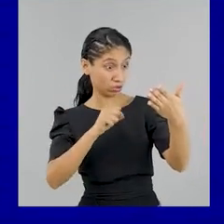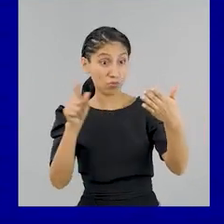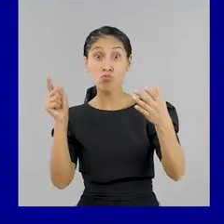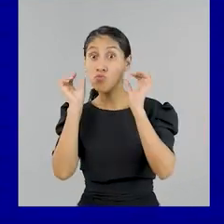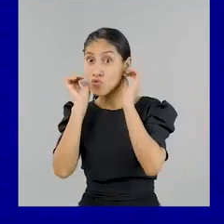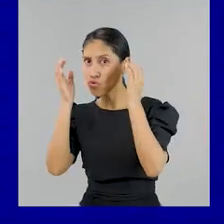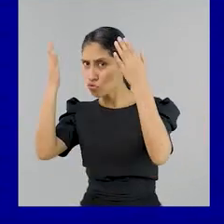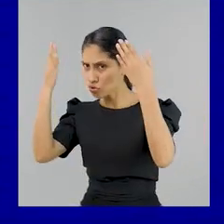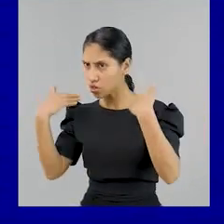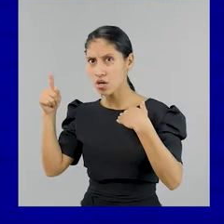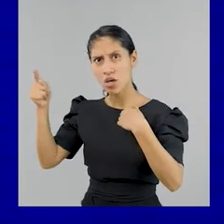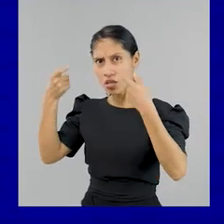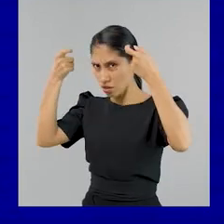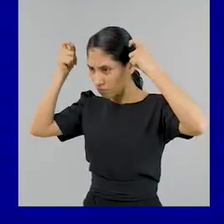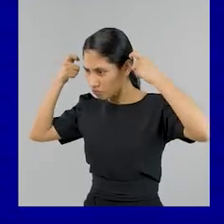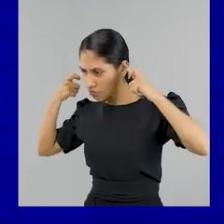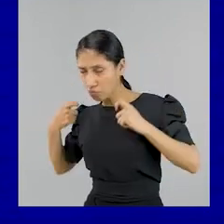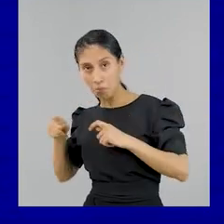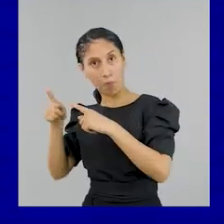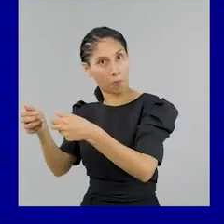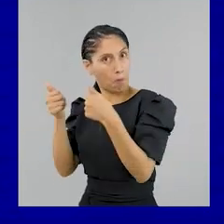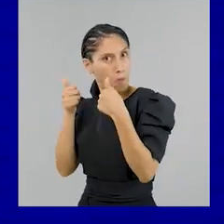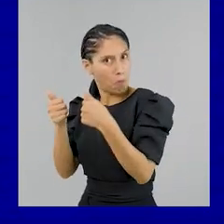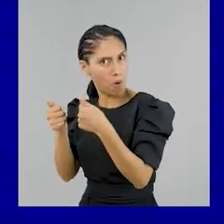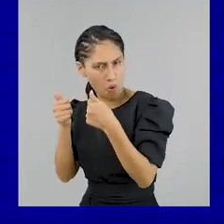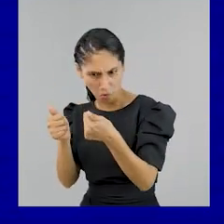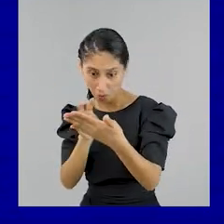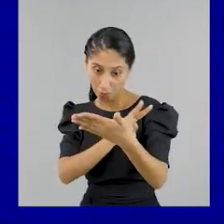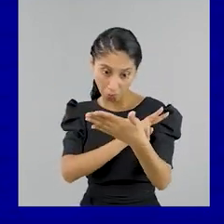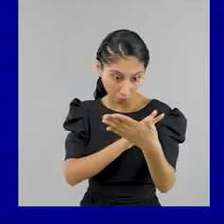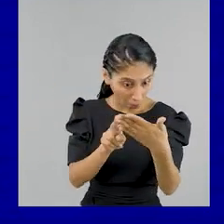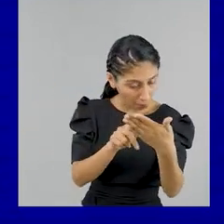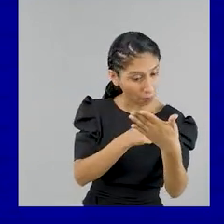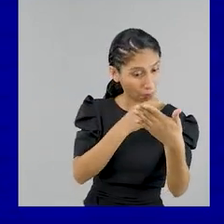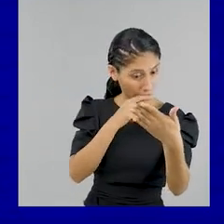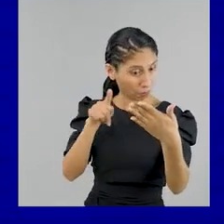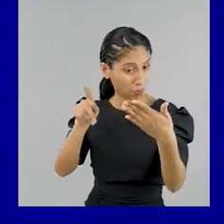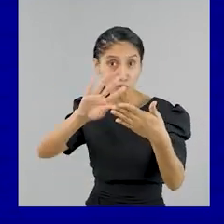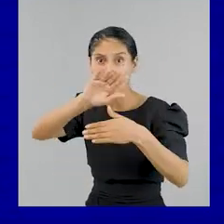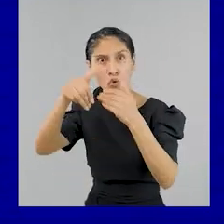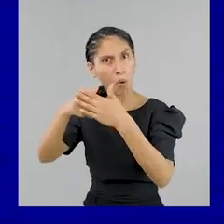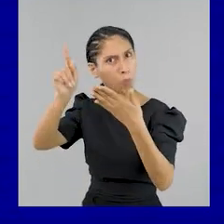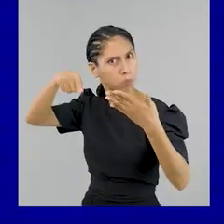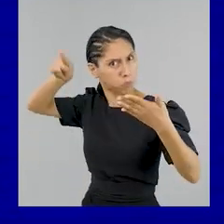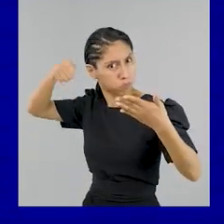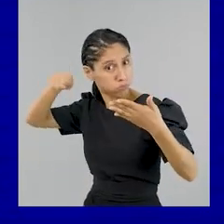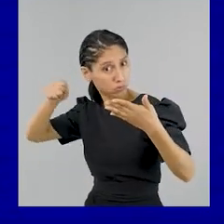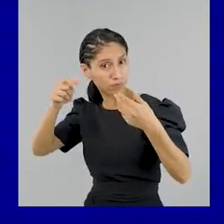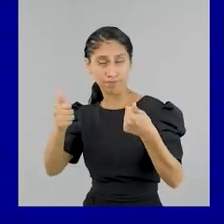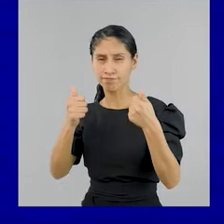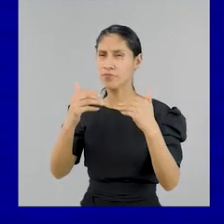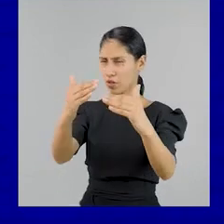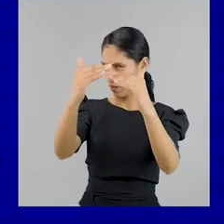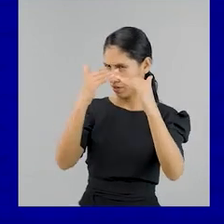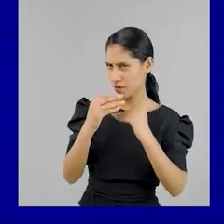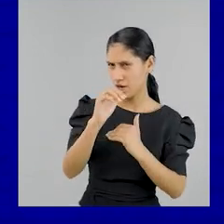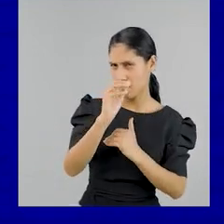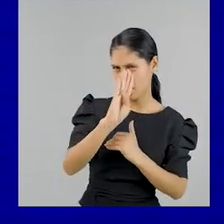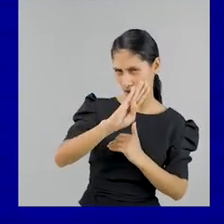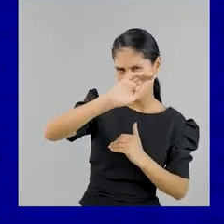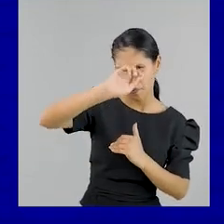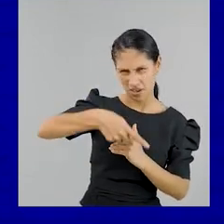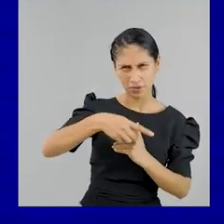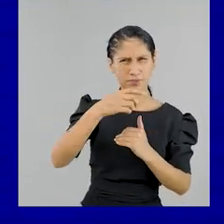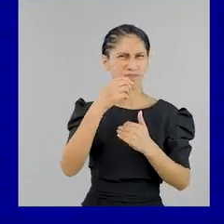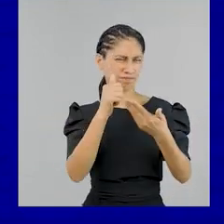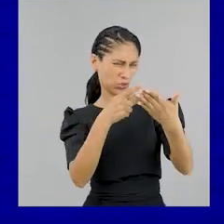por Micaela Bastidas. Revisemos las otras alternativas. Dice aclaratorio. Tanto